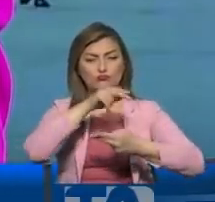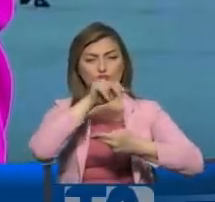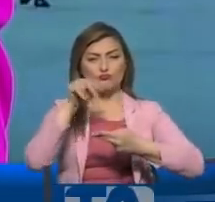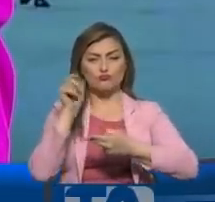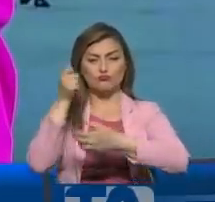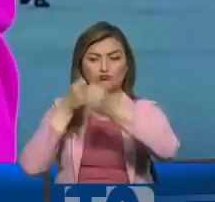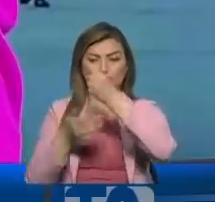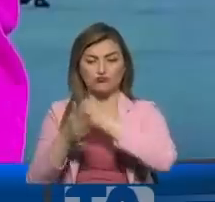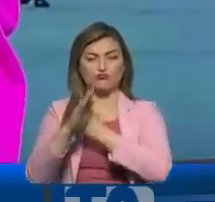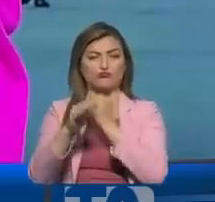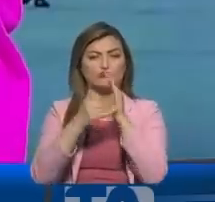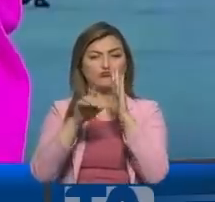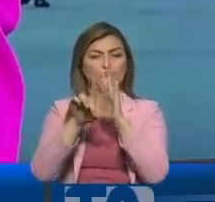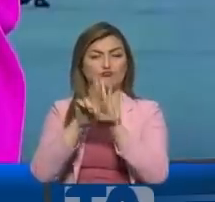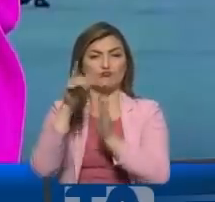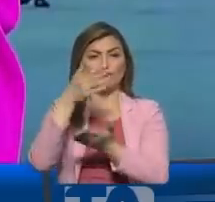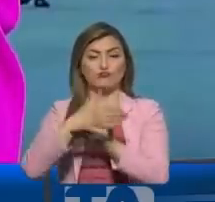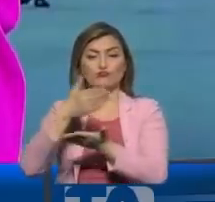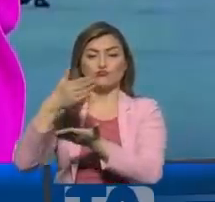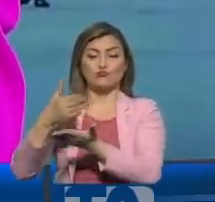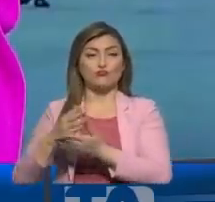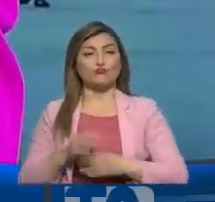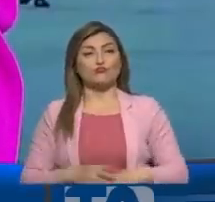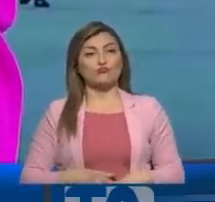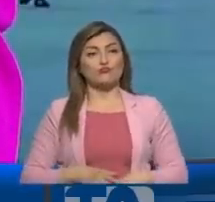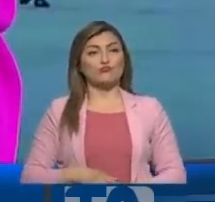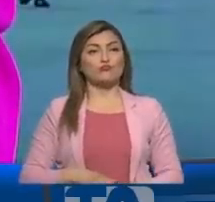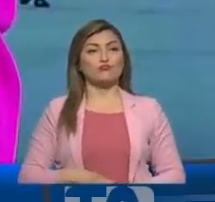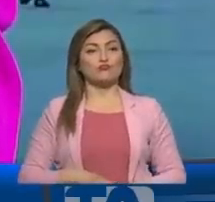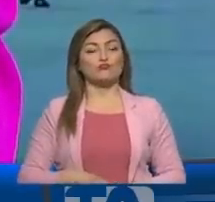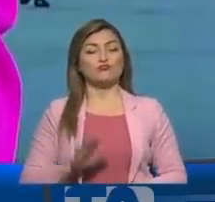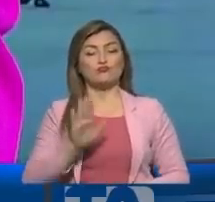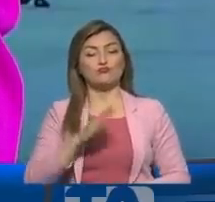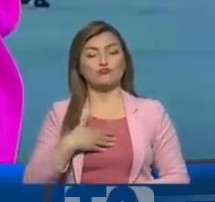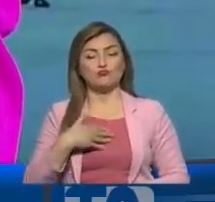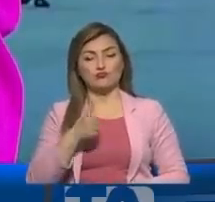pesca ilegal. Diego Añasco nos informa desde la isla San Cristóbal.